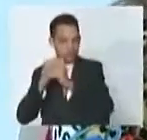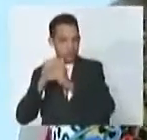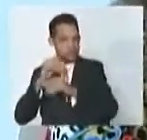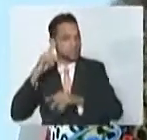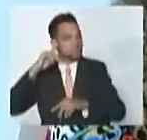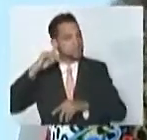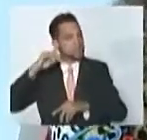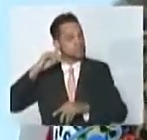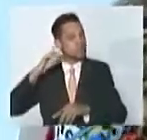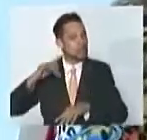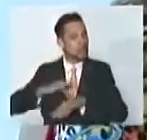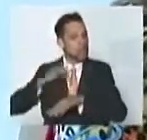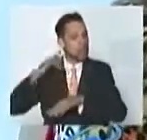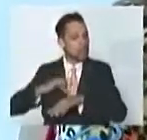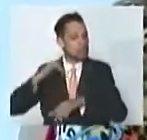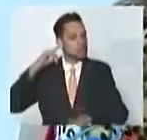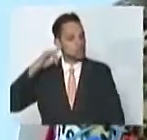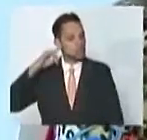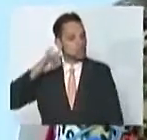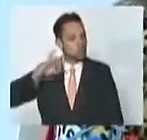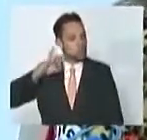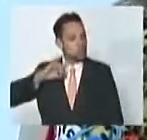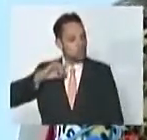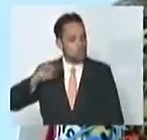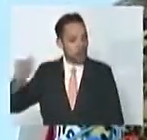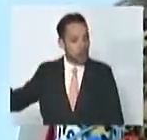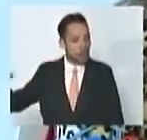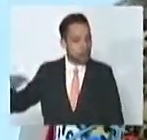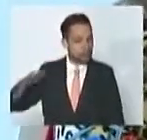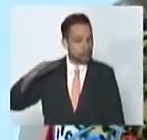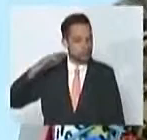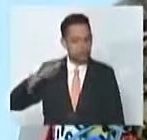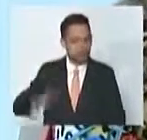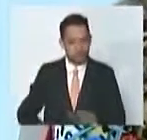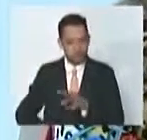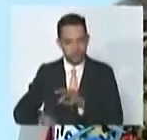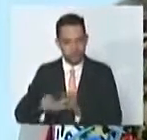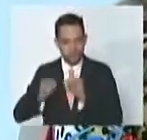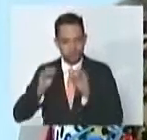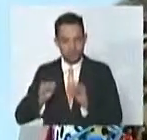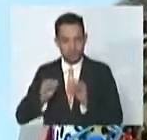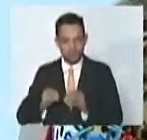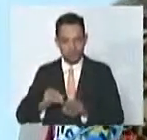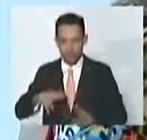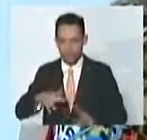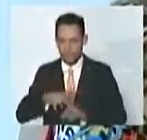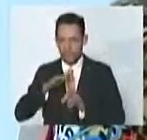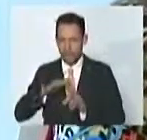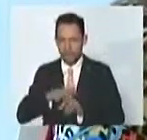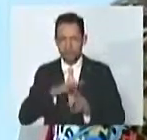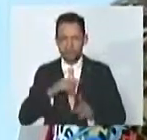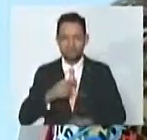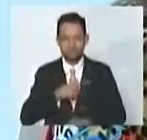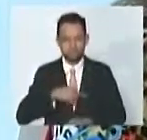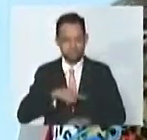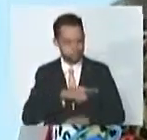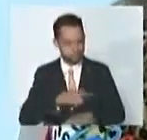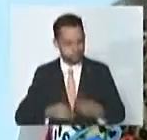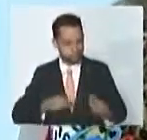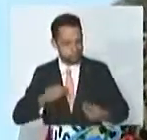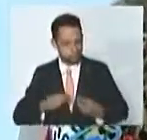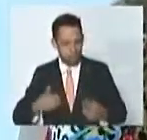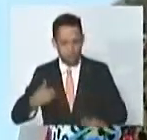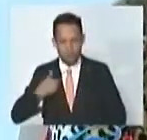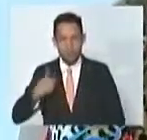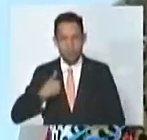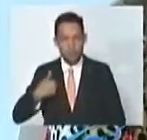un estímulo. Aparte de esto, pues hablando de qué, en qué nos afecta, los